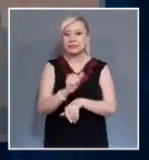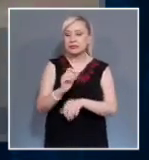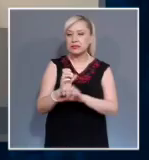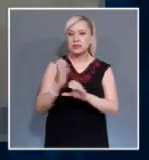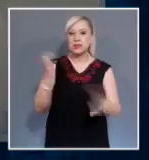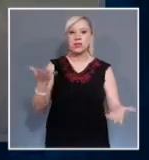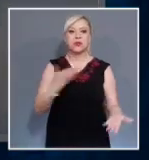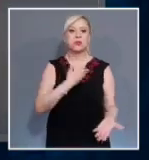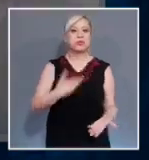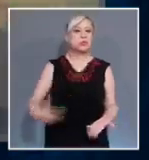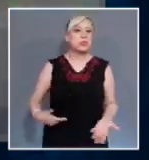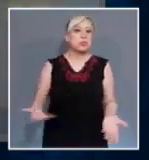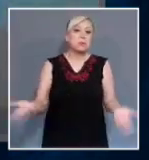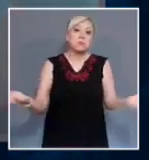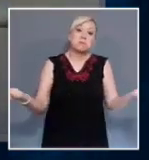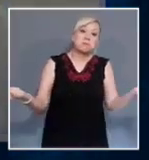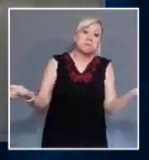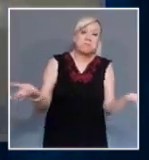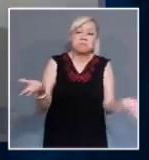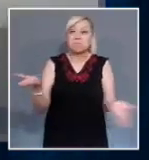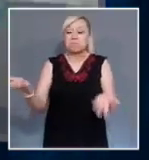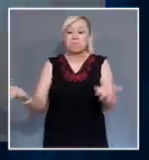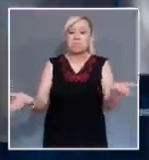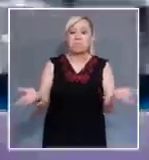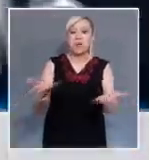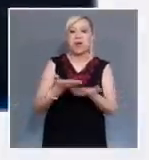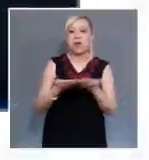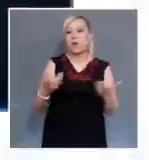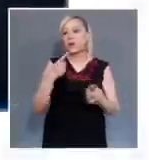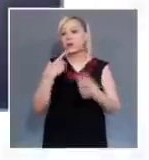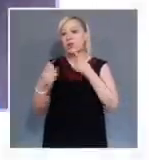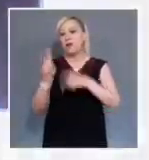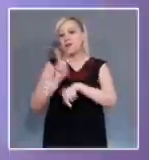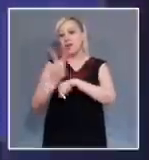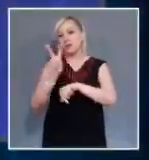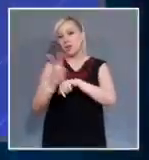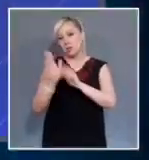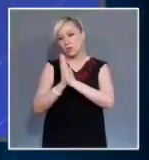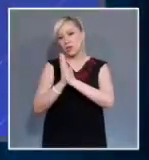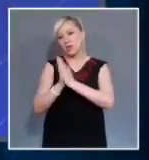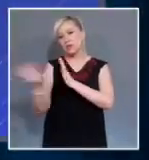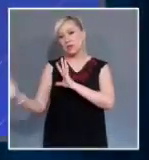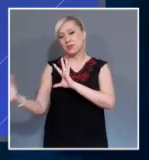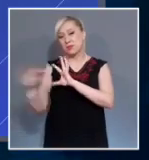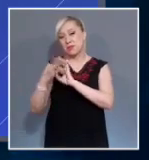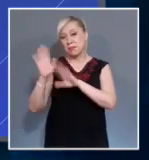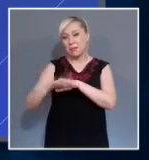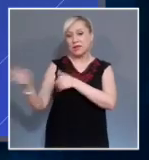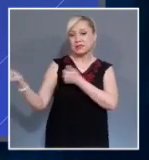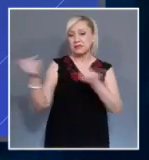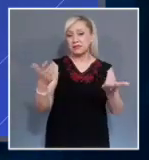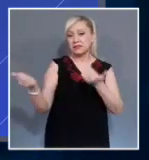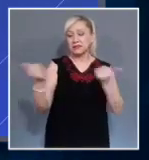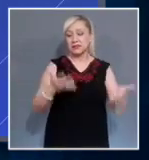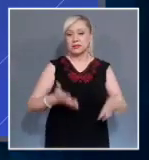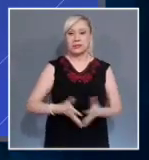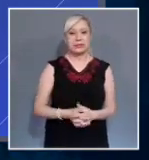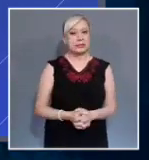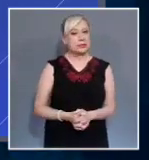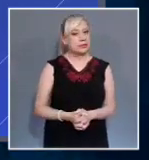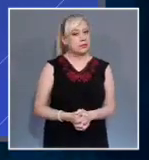analistas culpan a Venezuela principal proveedor de Cuba la sociedad Interamericana de prensa